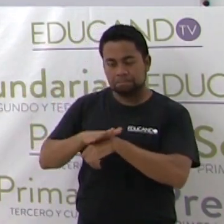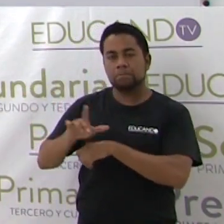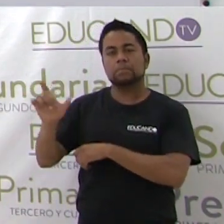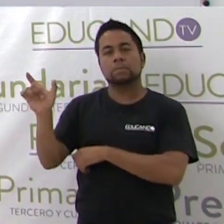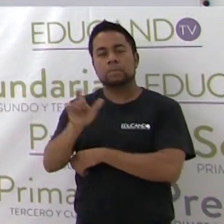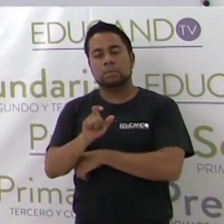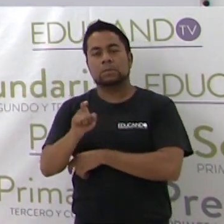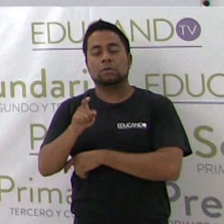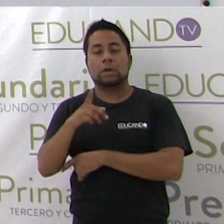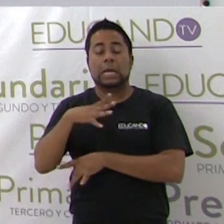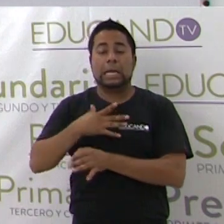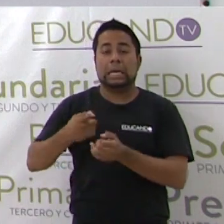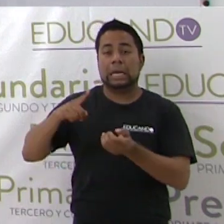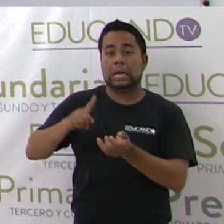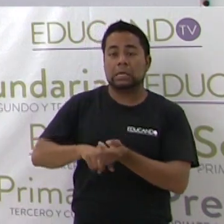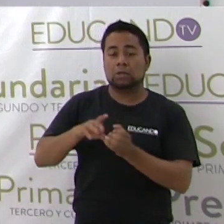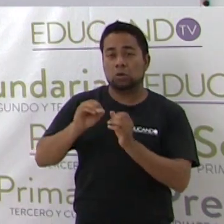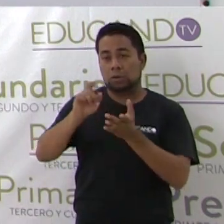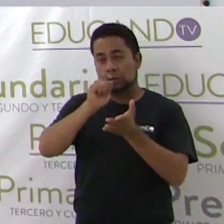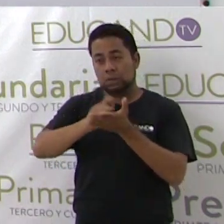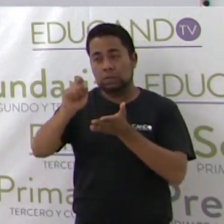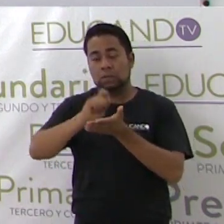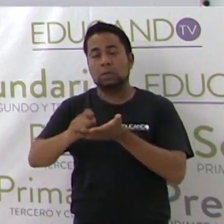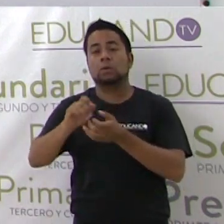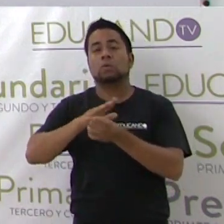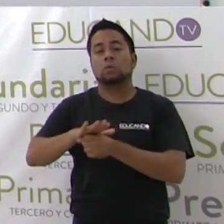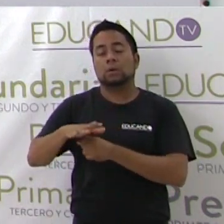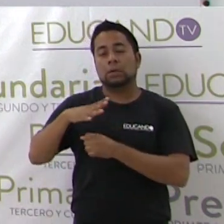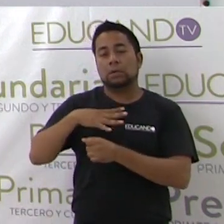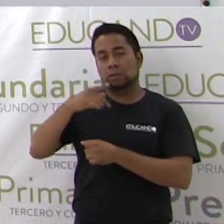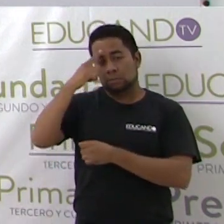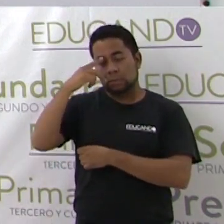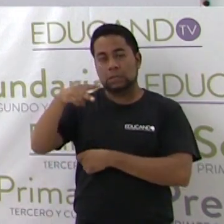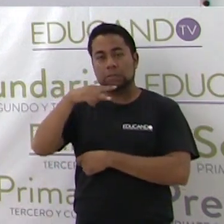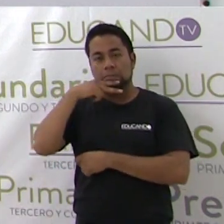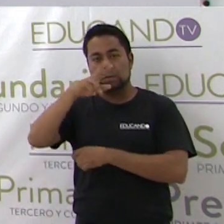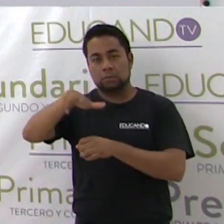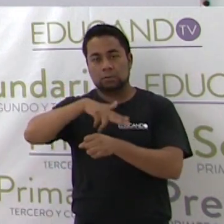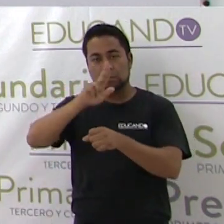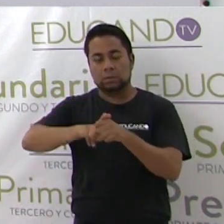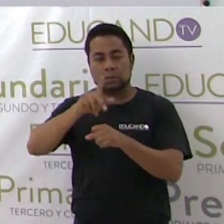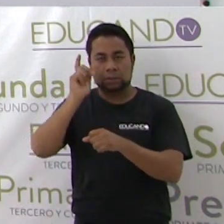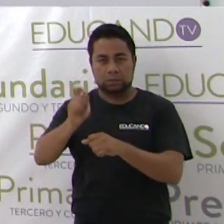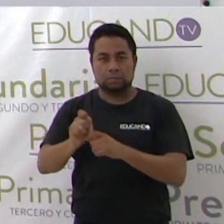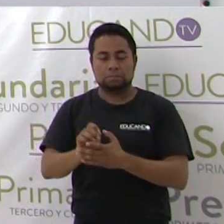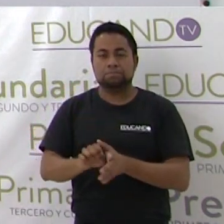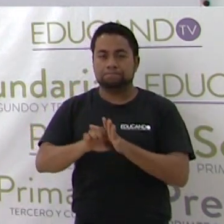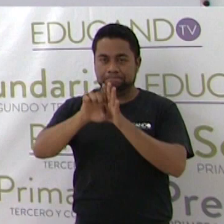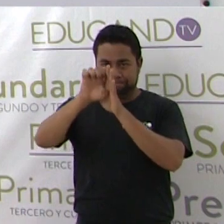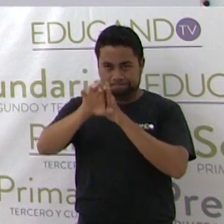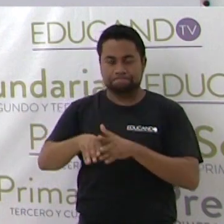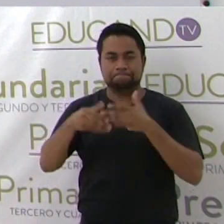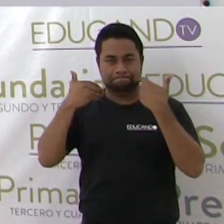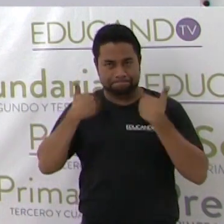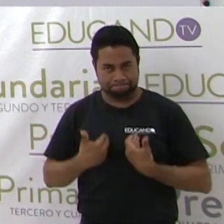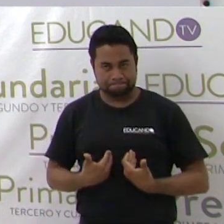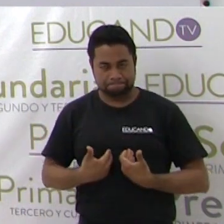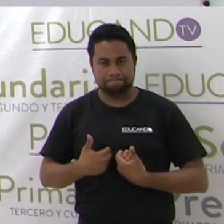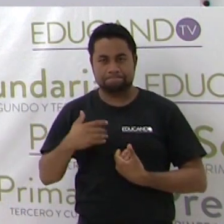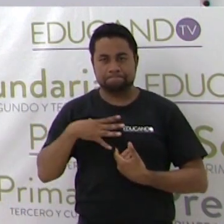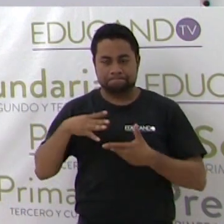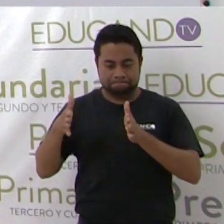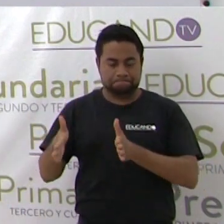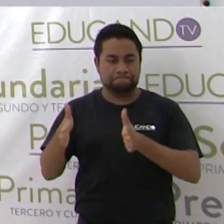de encontrar o de describir lo que son los verbos regulares. Si nosotros tenemos de